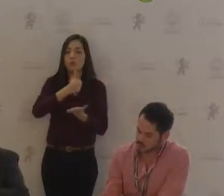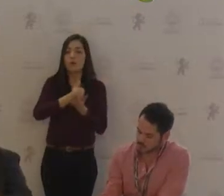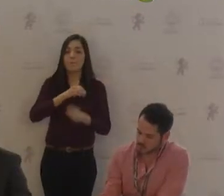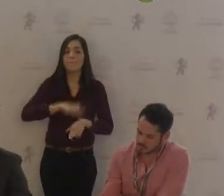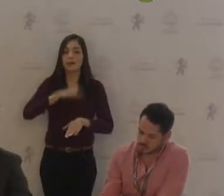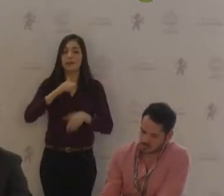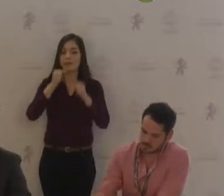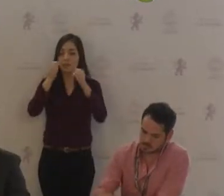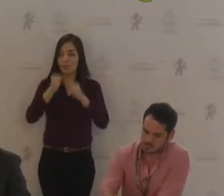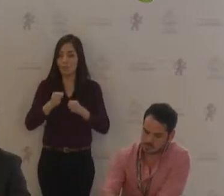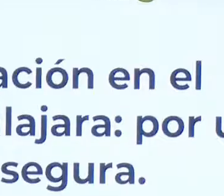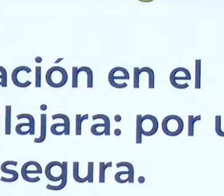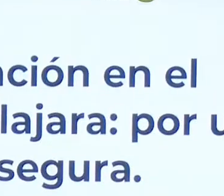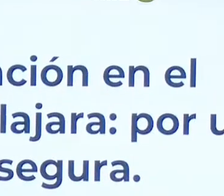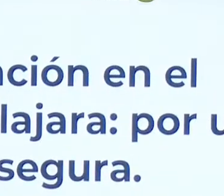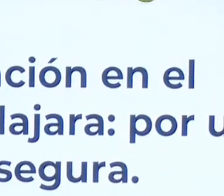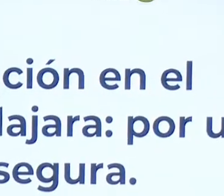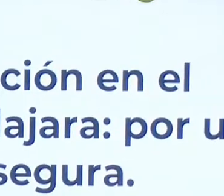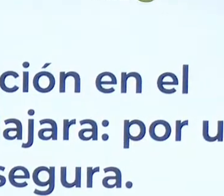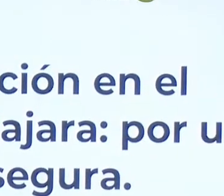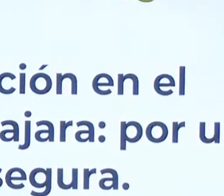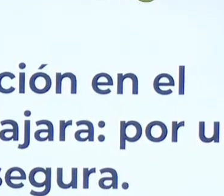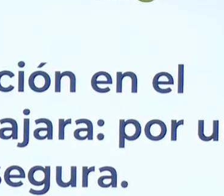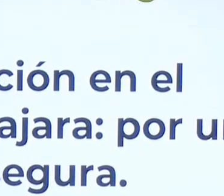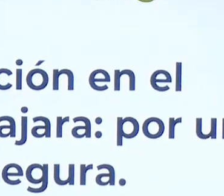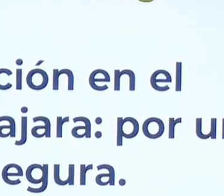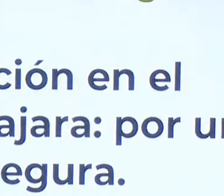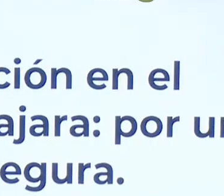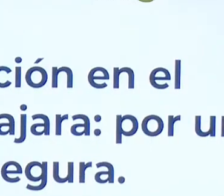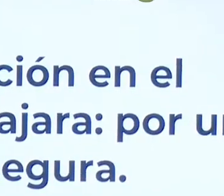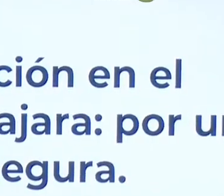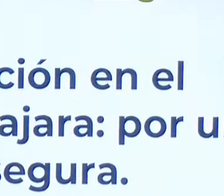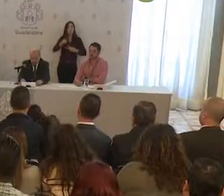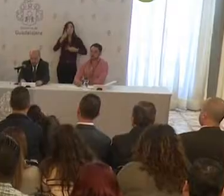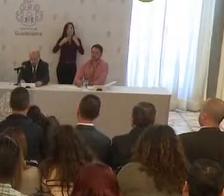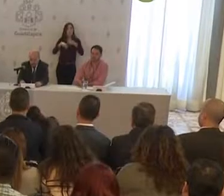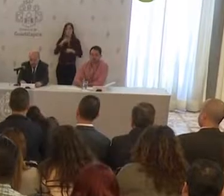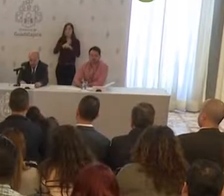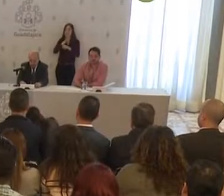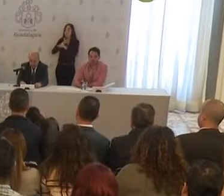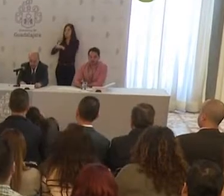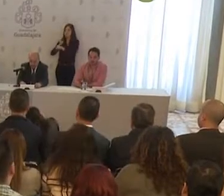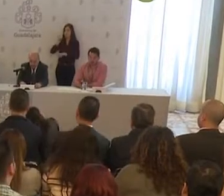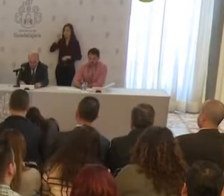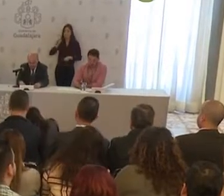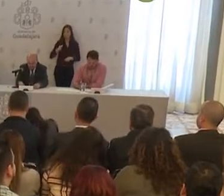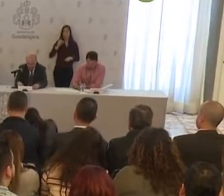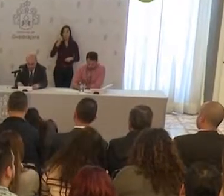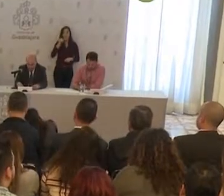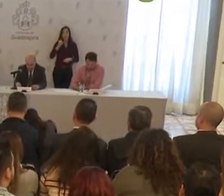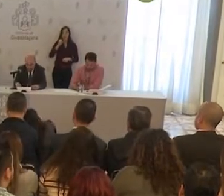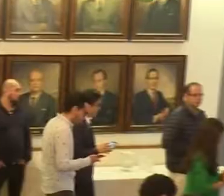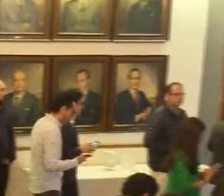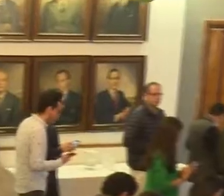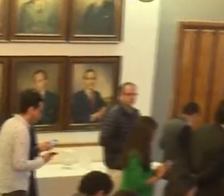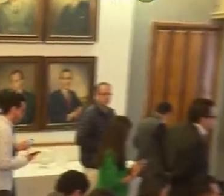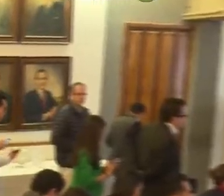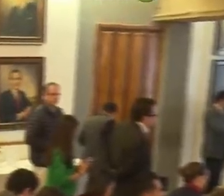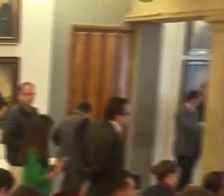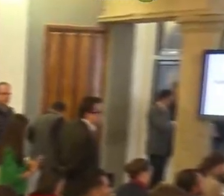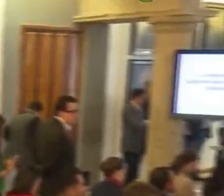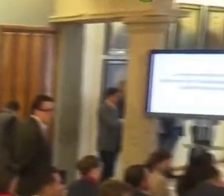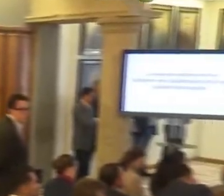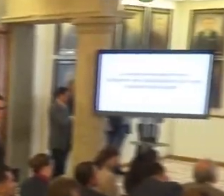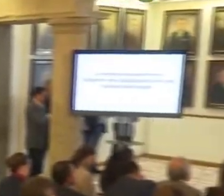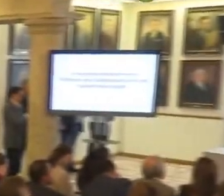El Ayuntamiento de Guadalajara será regido por gerencias territoriales a cargo de un gerente de la ciudad. Estas nuevas figuras administrativas